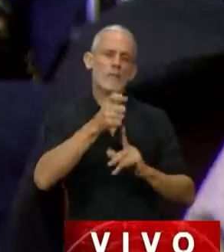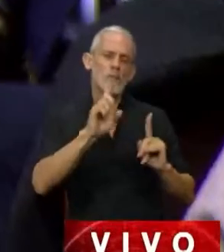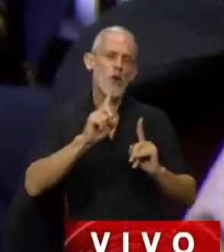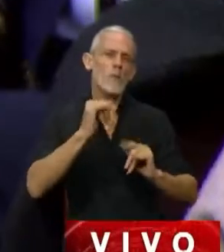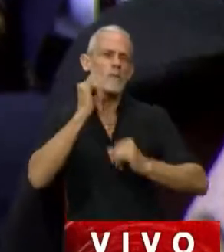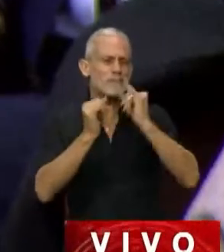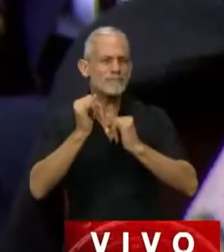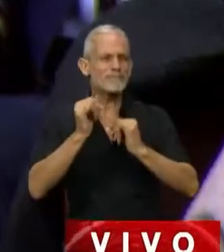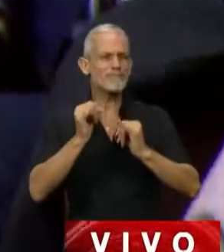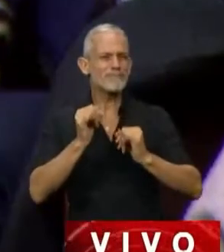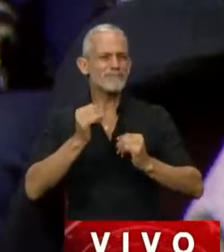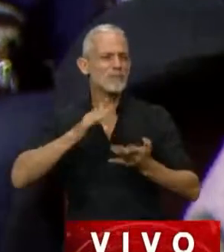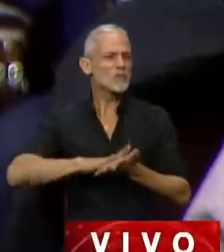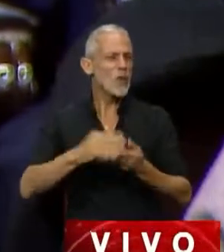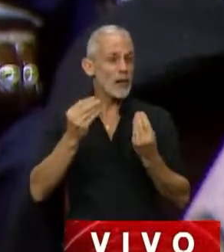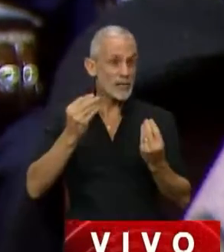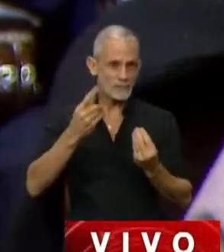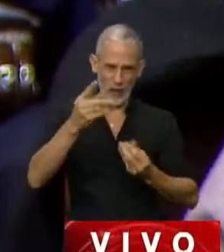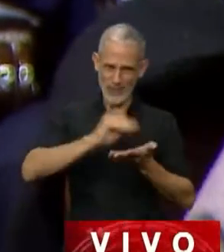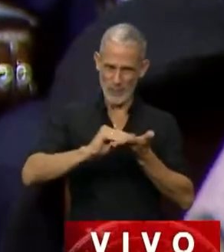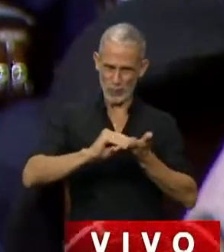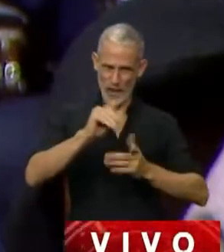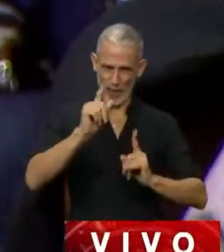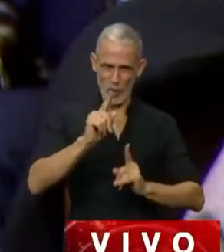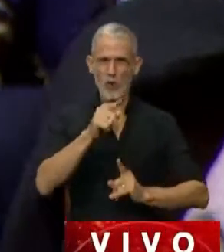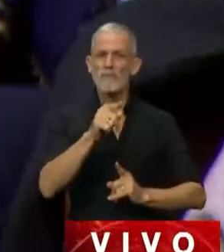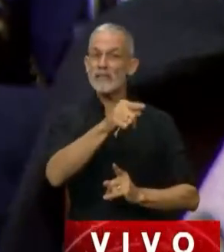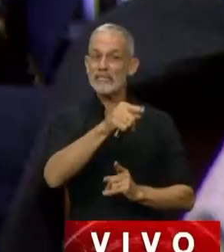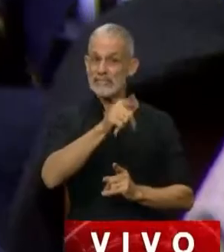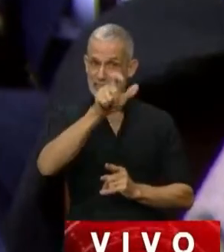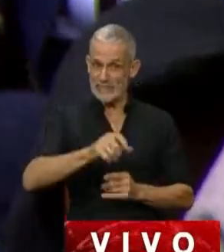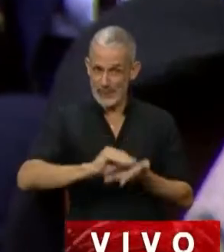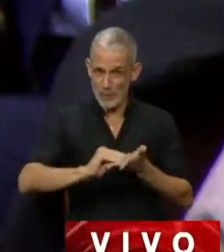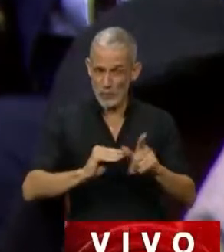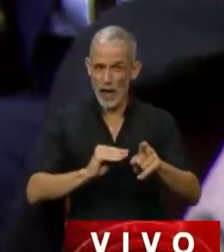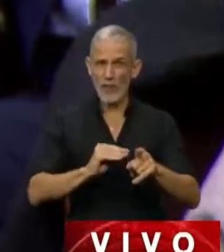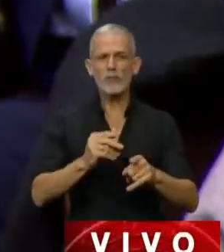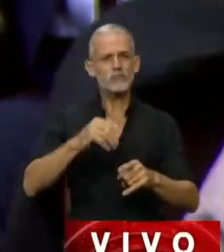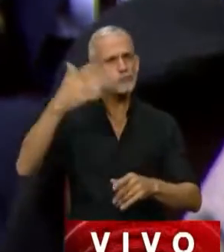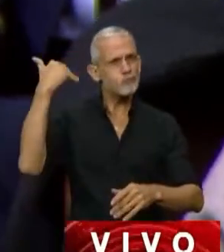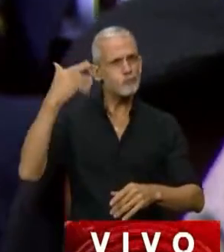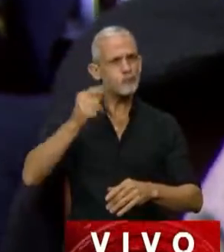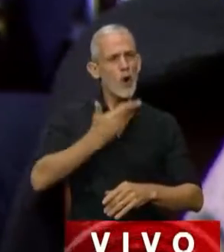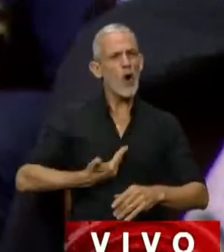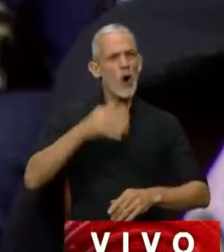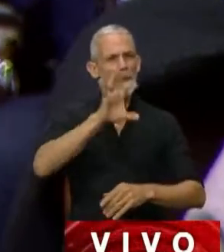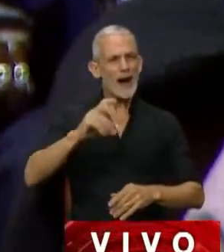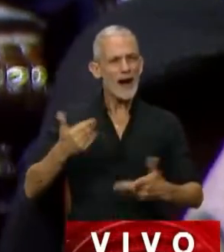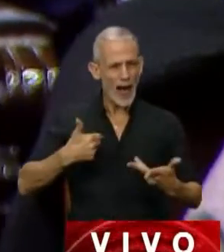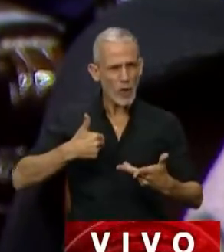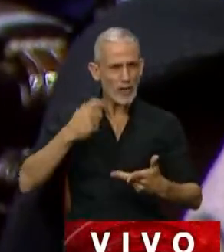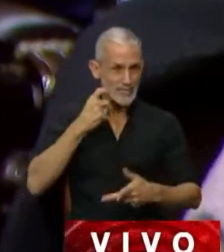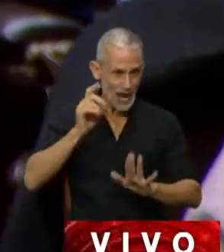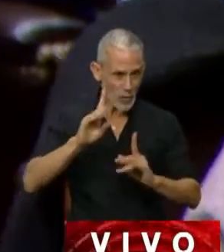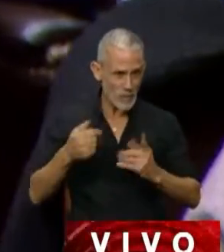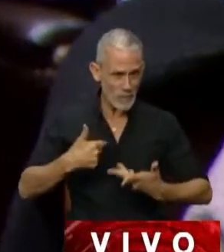referirme a un diputado que justamente fue gobernador por nuestra fuerza en la provincia